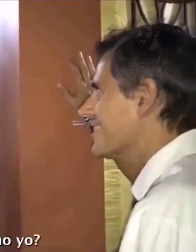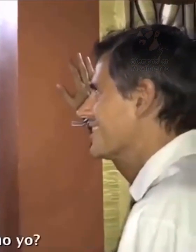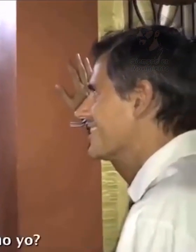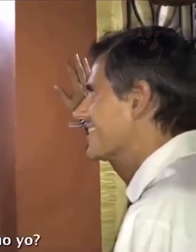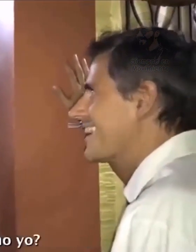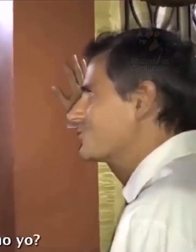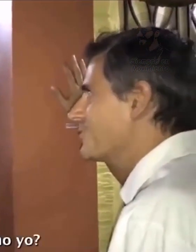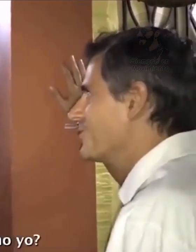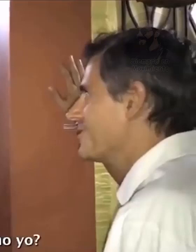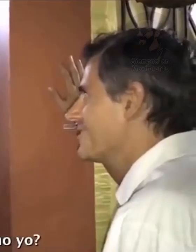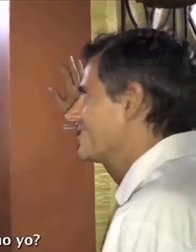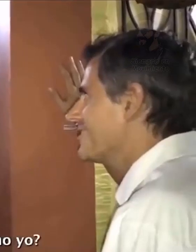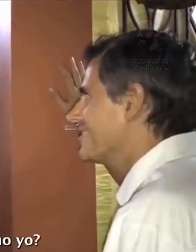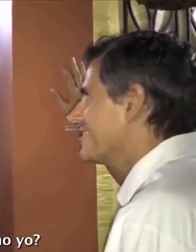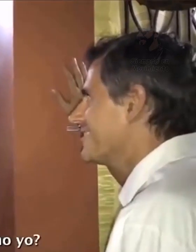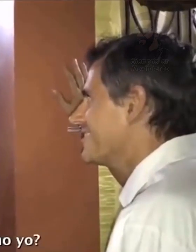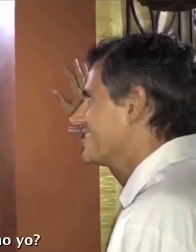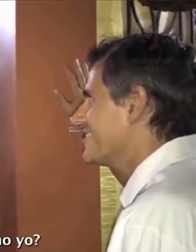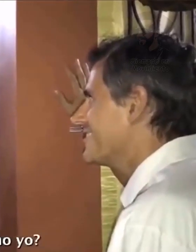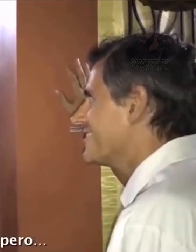ojos. ¿Qué he hecho yo?